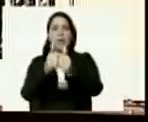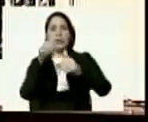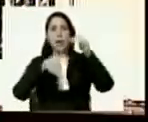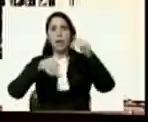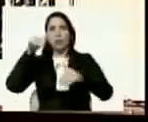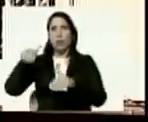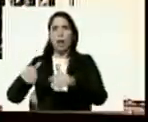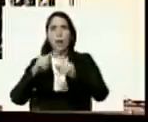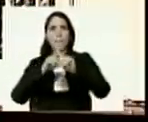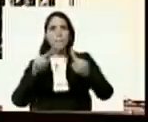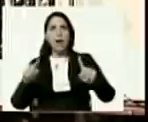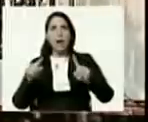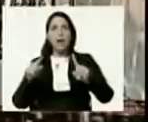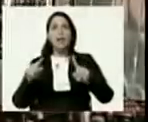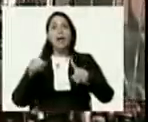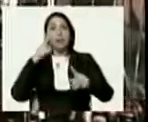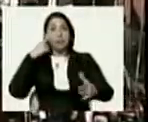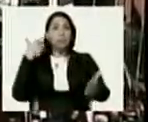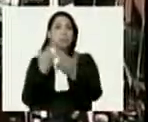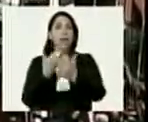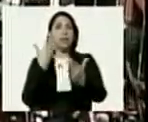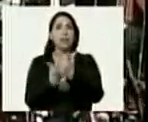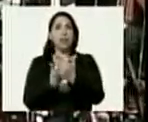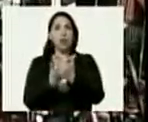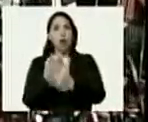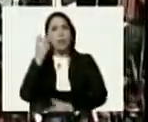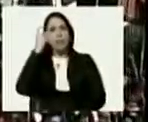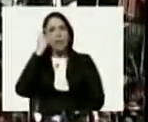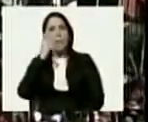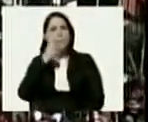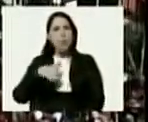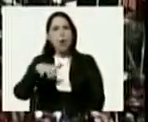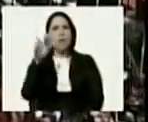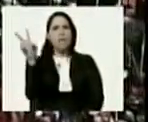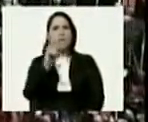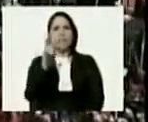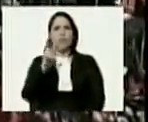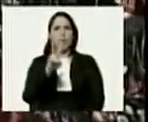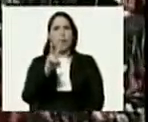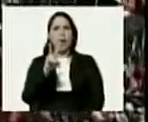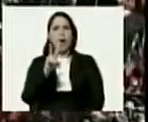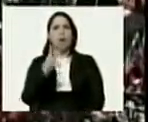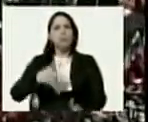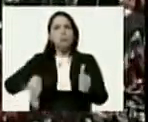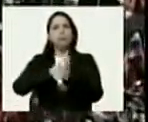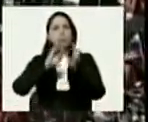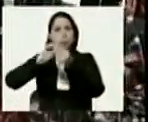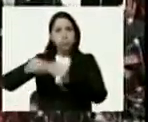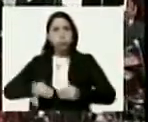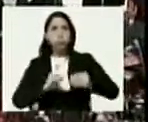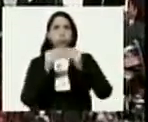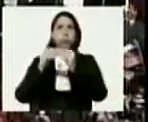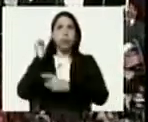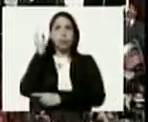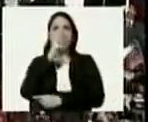electorales para que sean testigos el día que el pueblo de Venezuela recupere su Asamblea